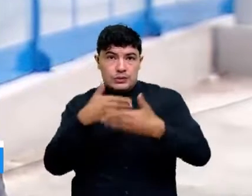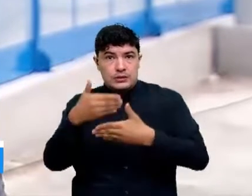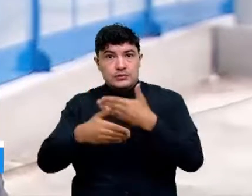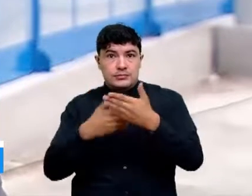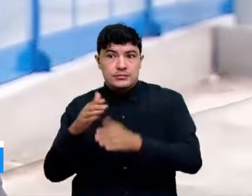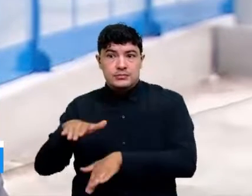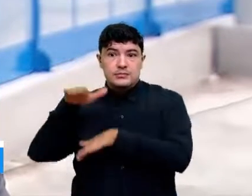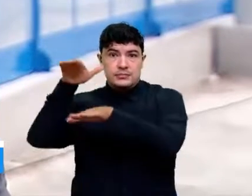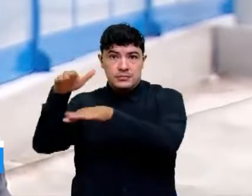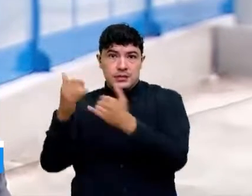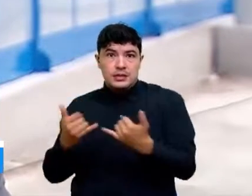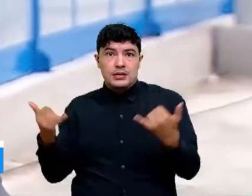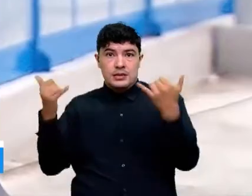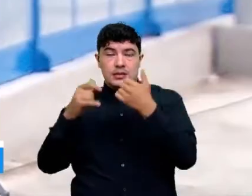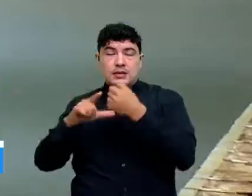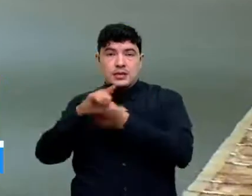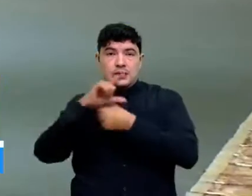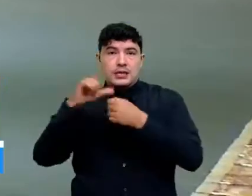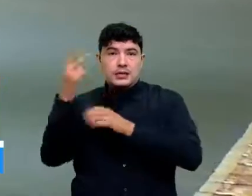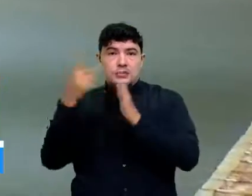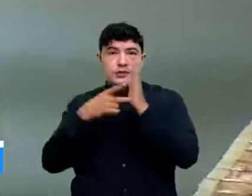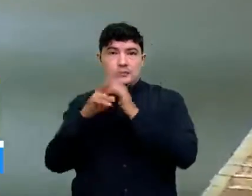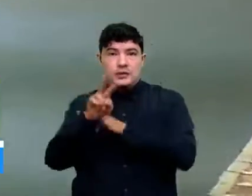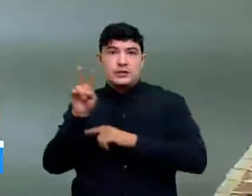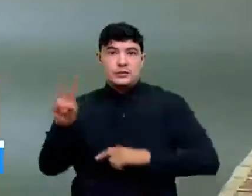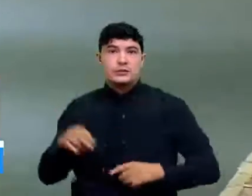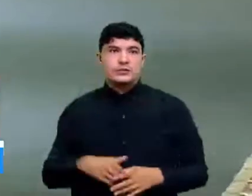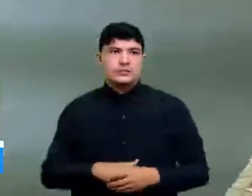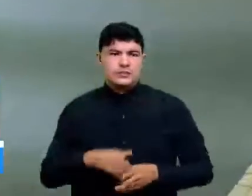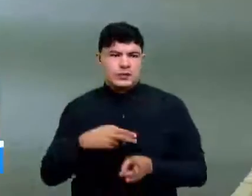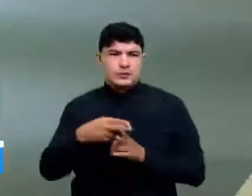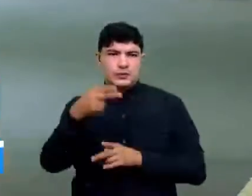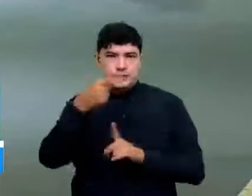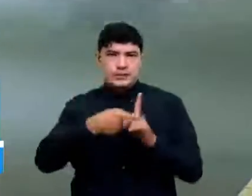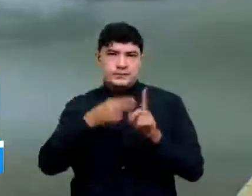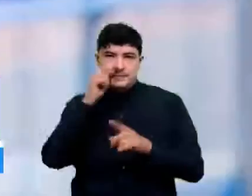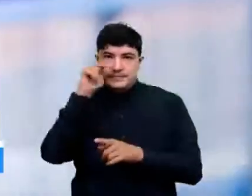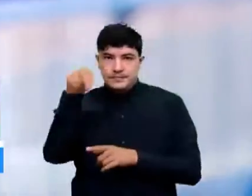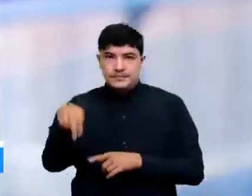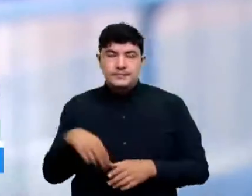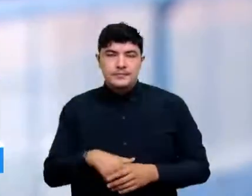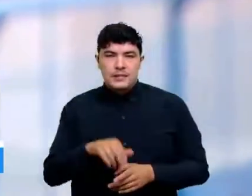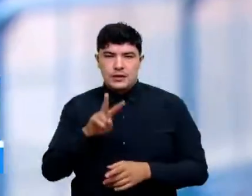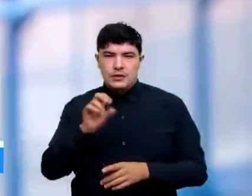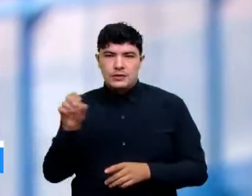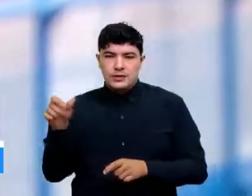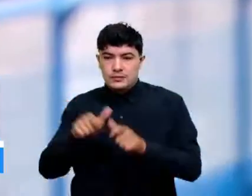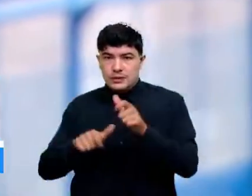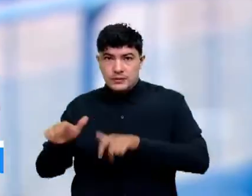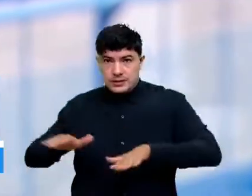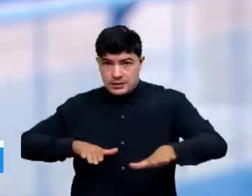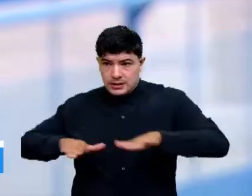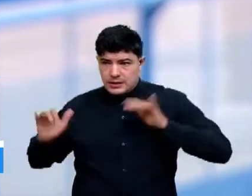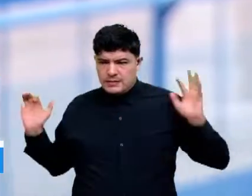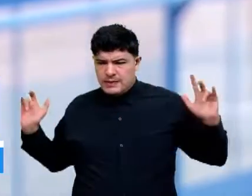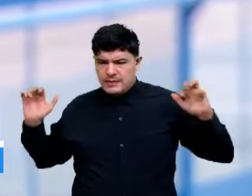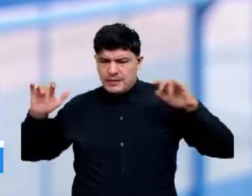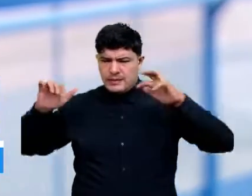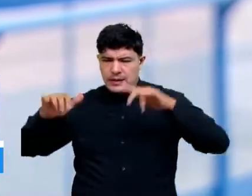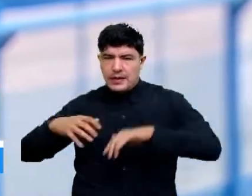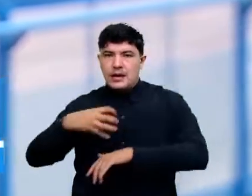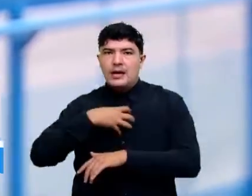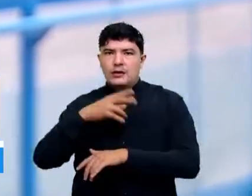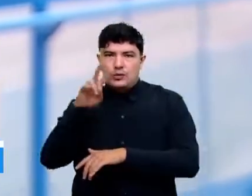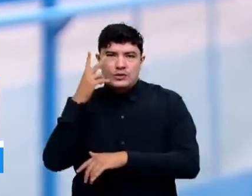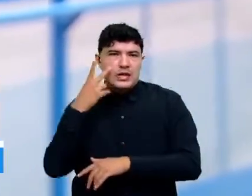representará en Interliga 2022 en el mes de julio. Cerca de 250 patinadores se darán cita en Cúcuta durante los dos días. El número de participantes ha